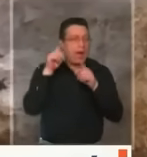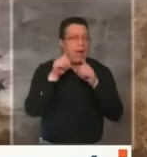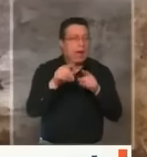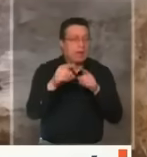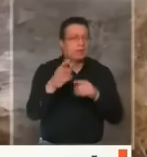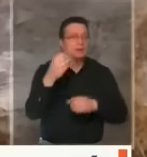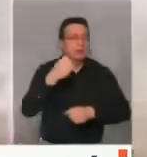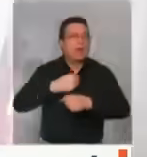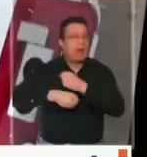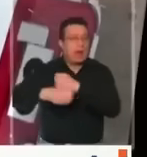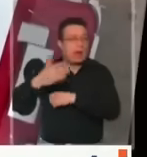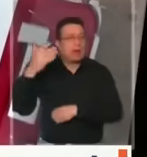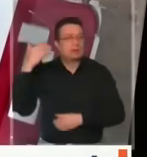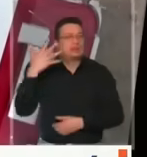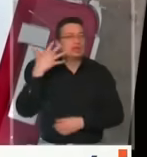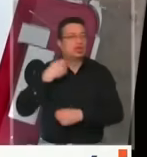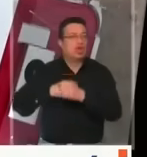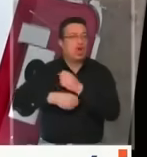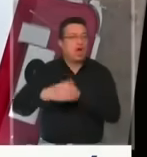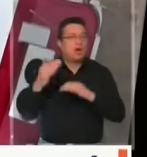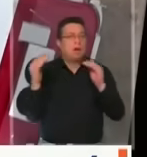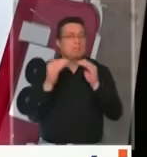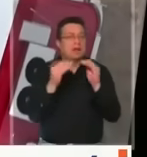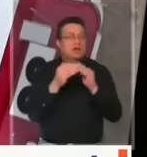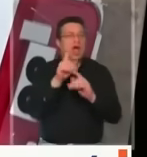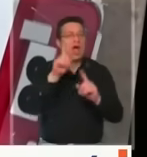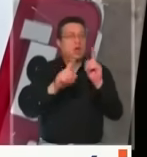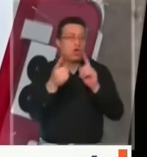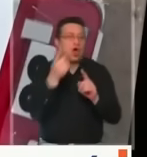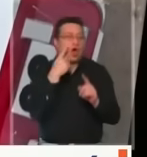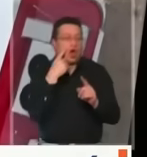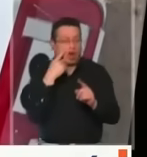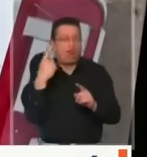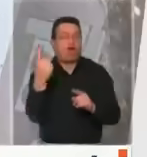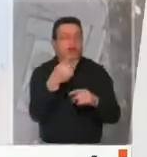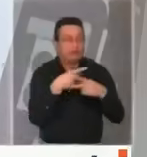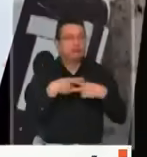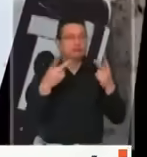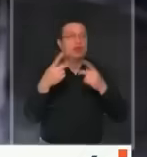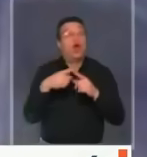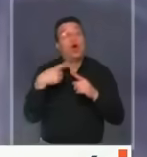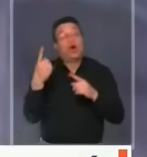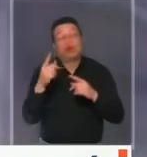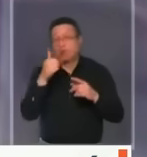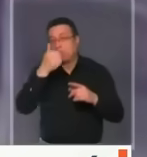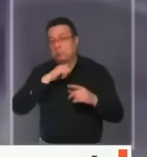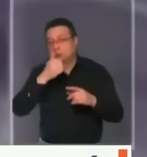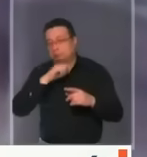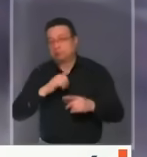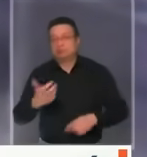en los últimos 5 años. Algunos conocidos por la opinión pública, otros no.